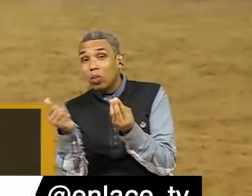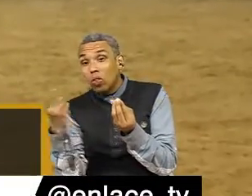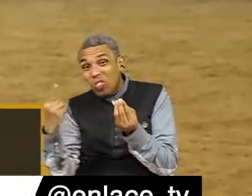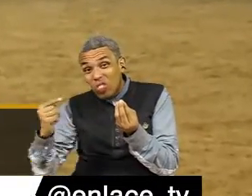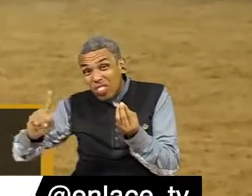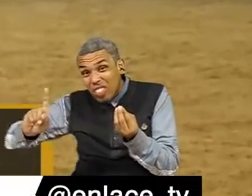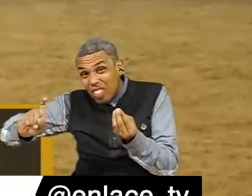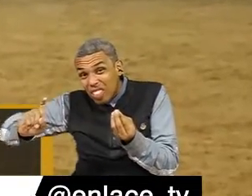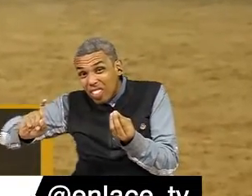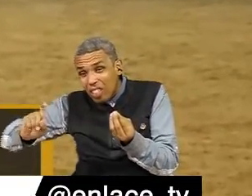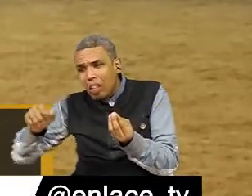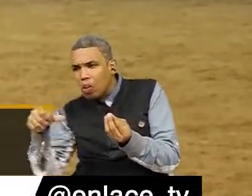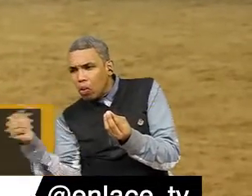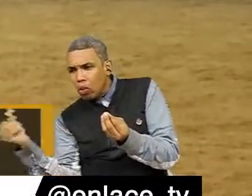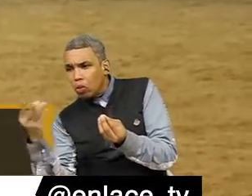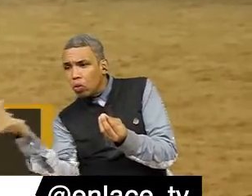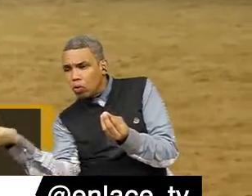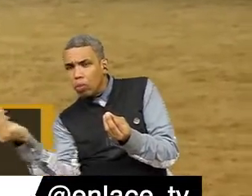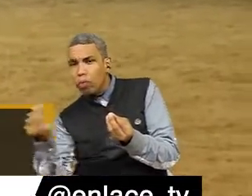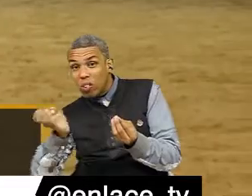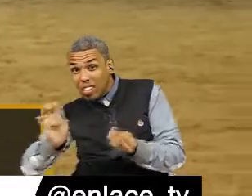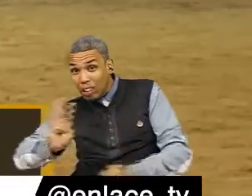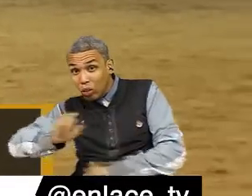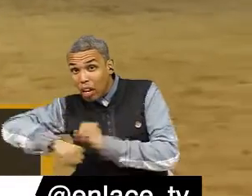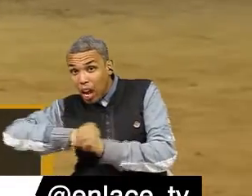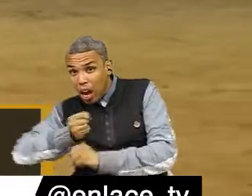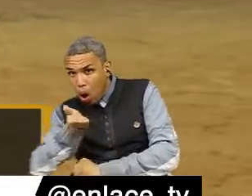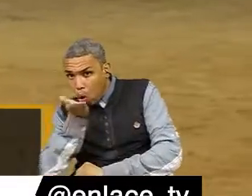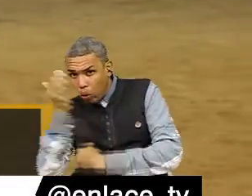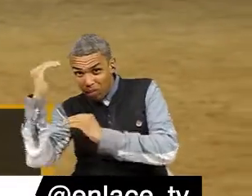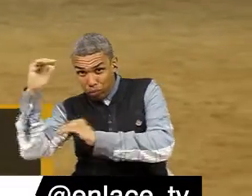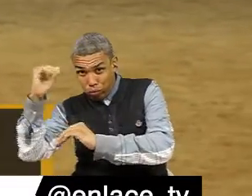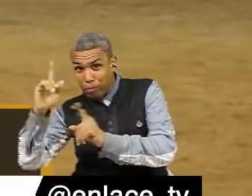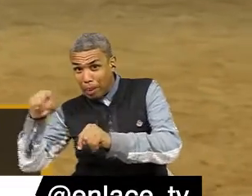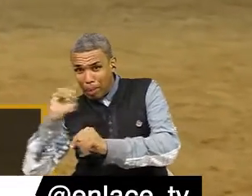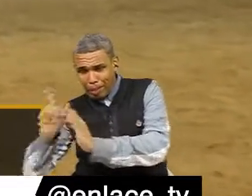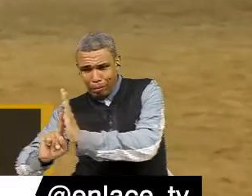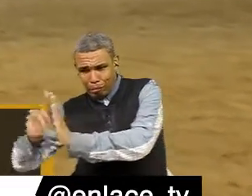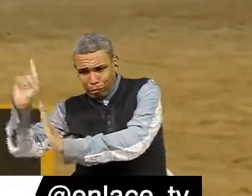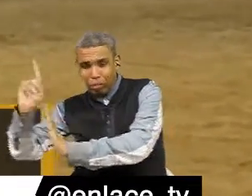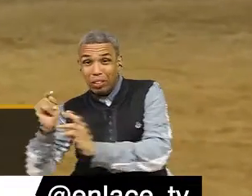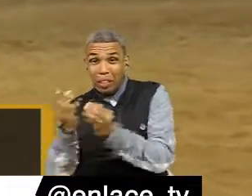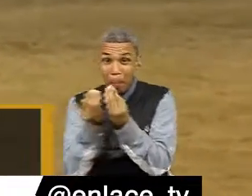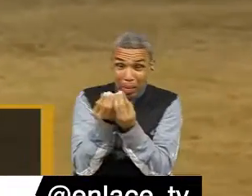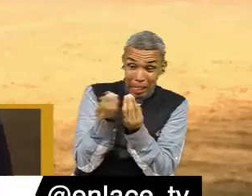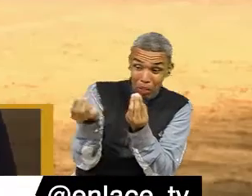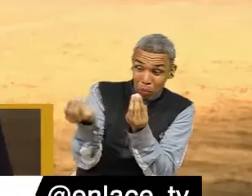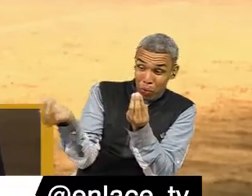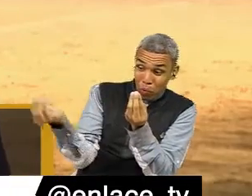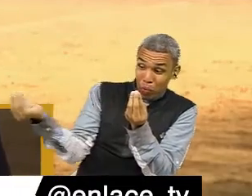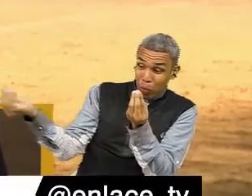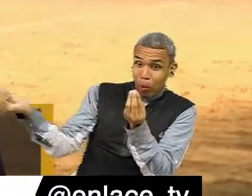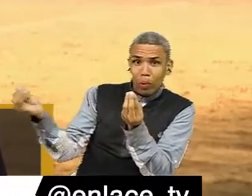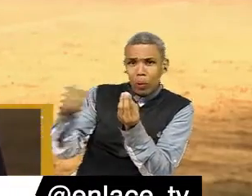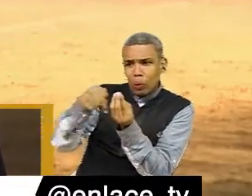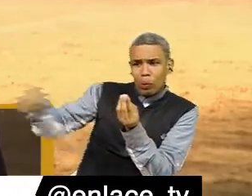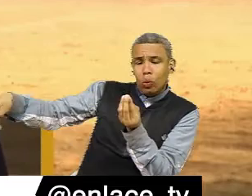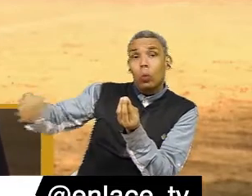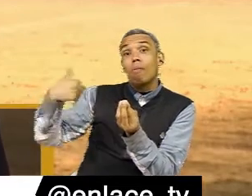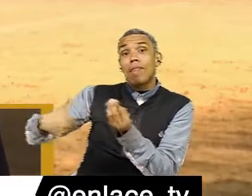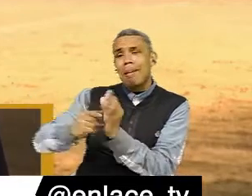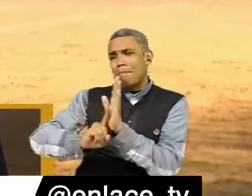punteando la tabla en la categoría sub-14. Entonces me parece que a lo largo del proceso con Marianos poco a poco se han venido dando los